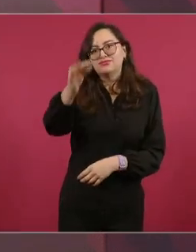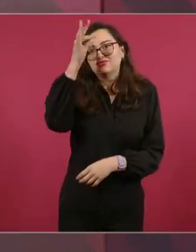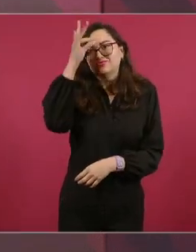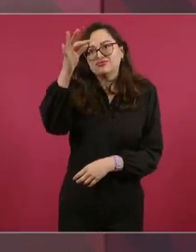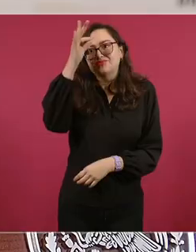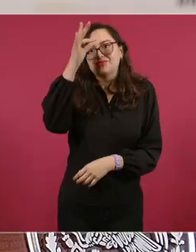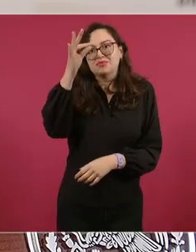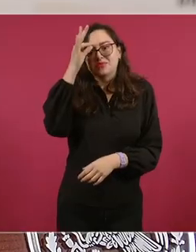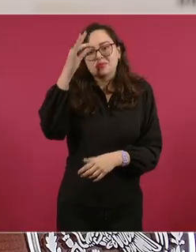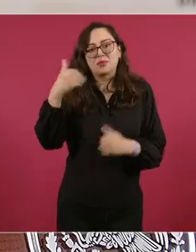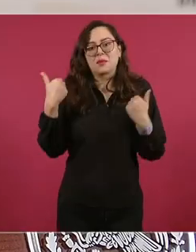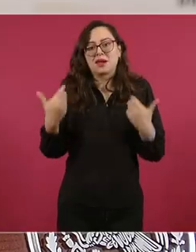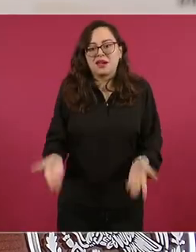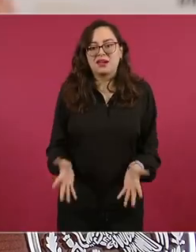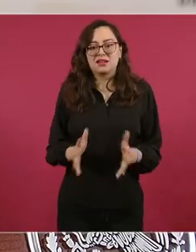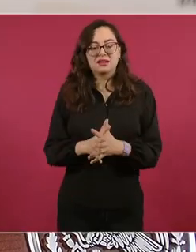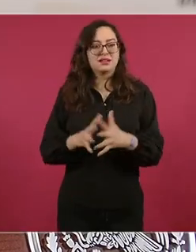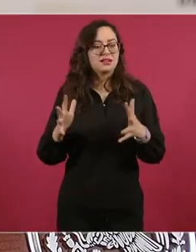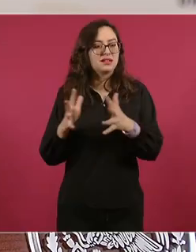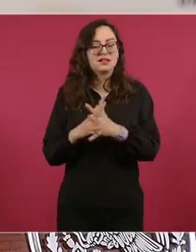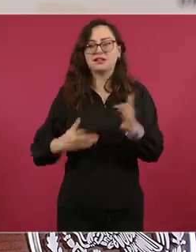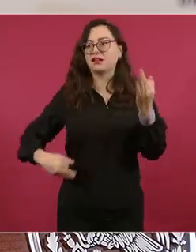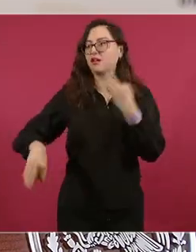Se afecta la economía, se afecta todo.